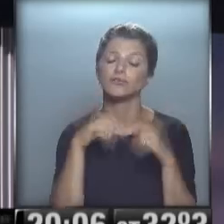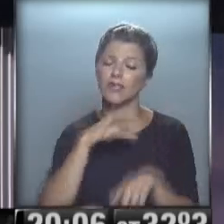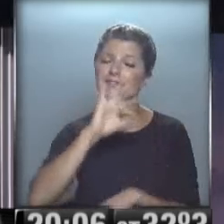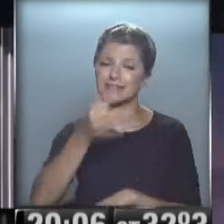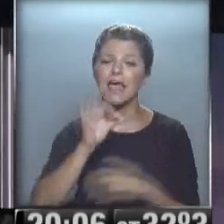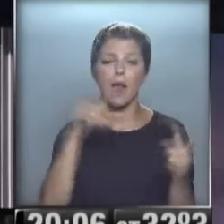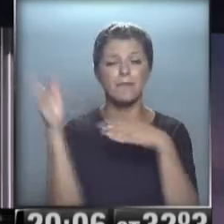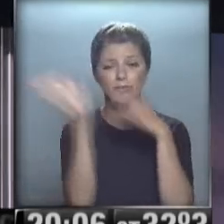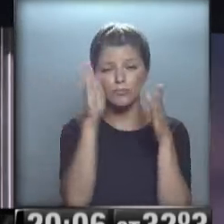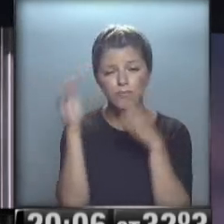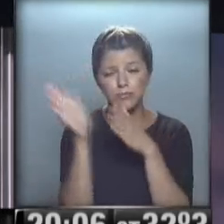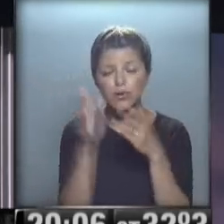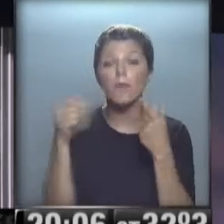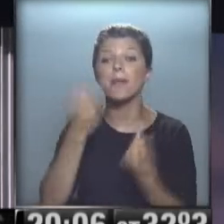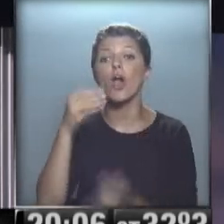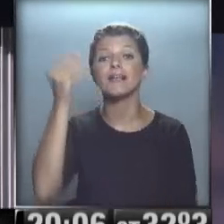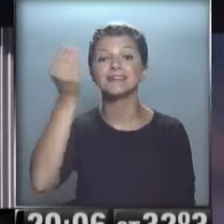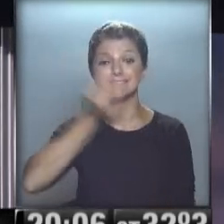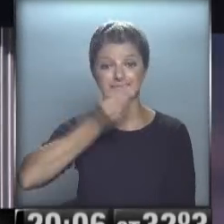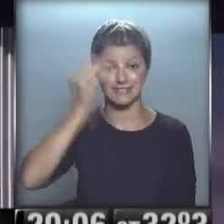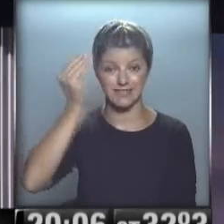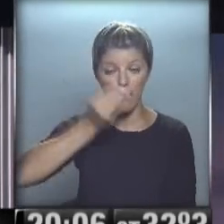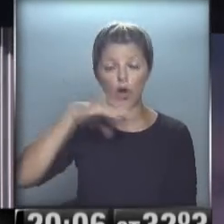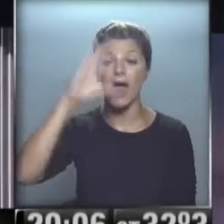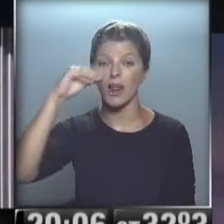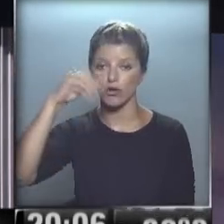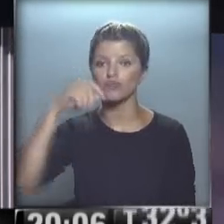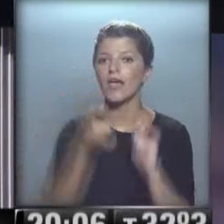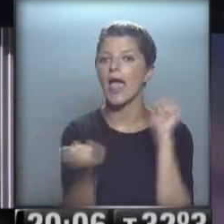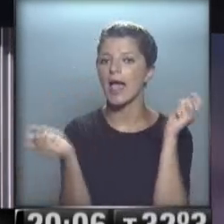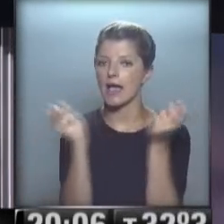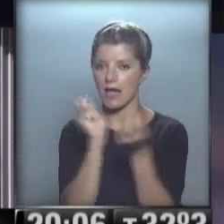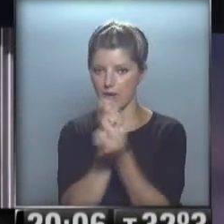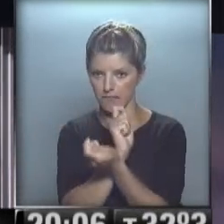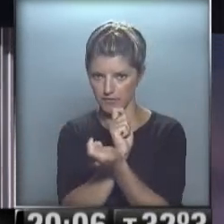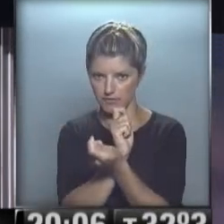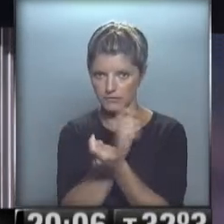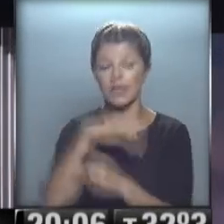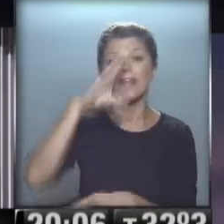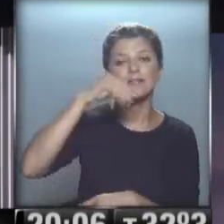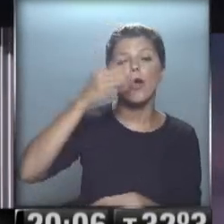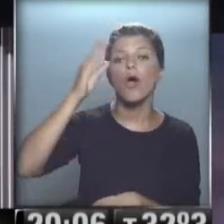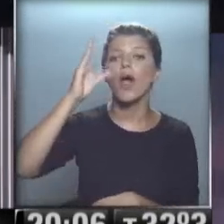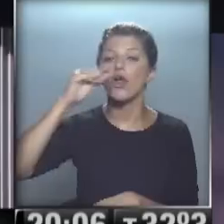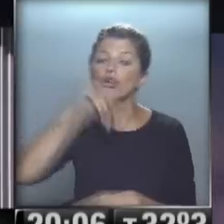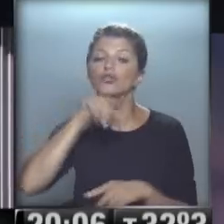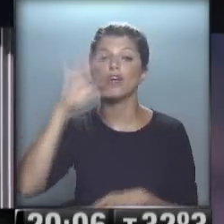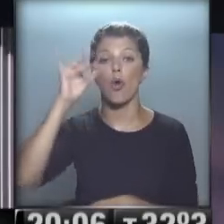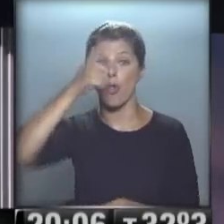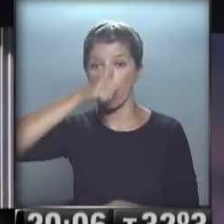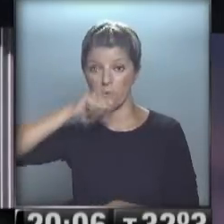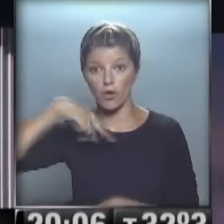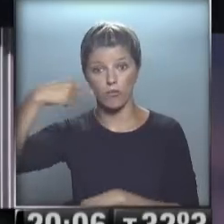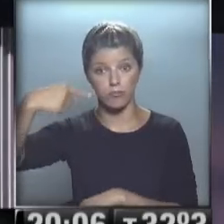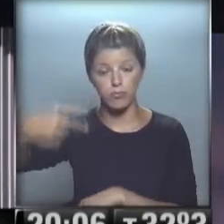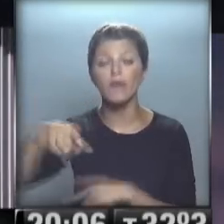del sudeste. Y hacia la noche del día sábado, ya comenzará a desmejorar el tiempo. Ya a partir de la noche del sábado y los próximos días, en algún momento del